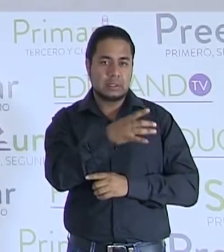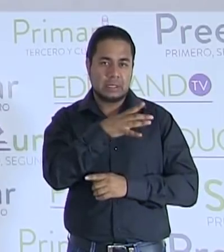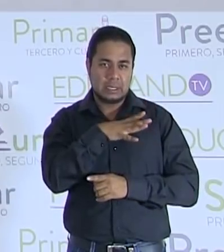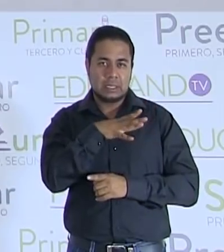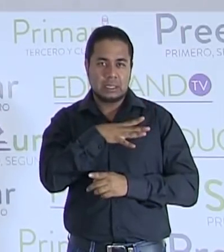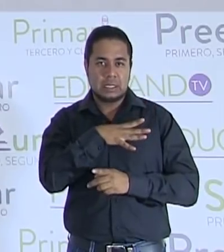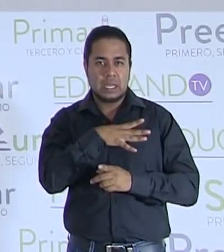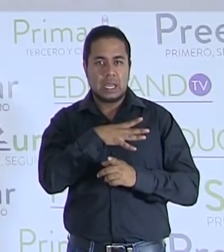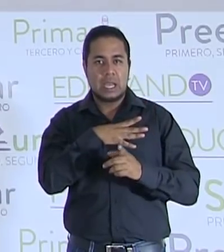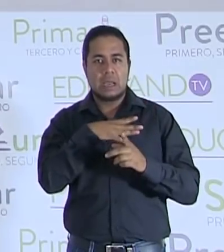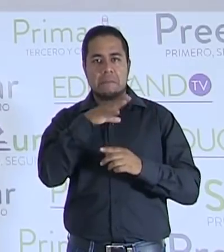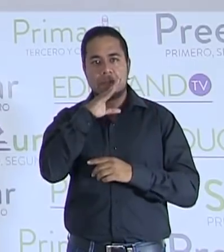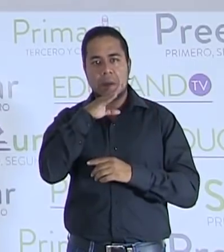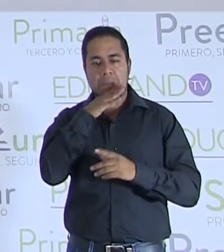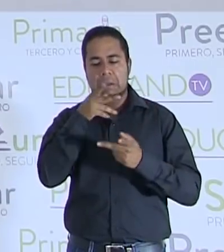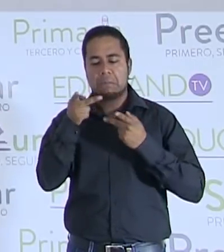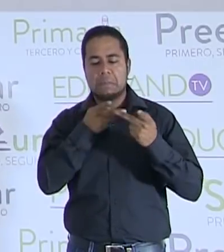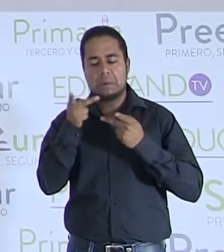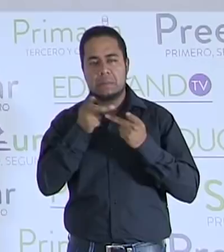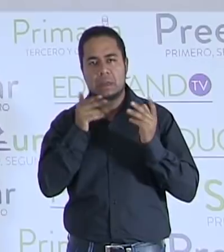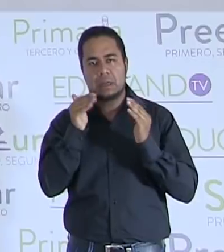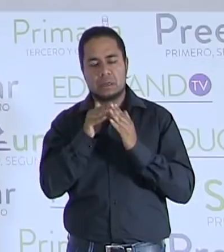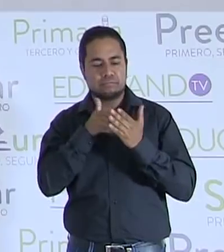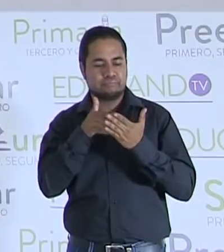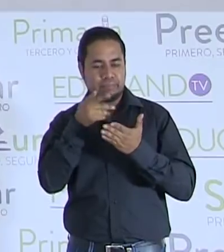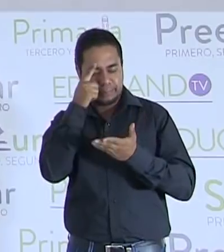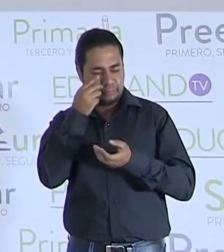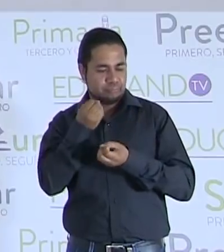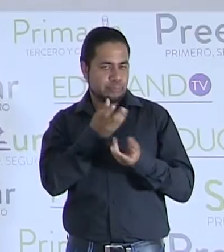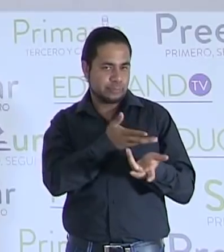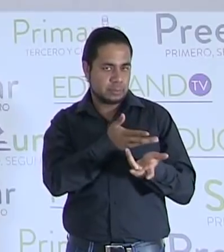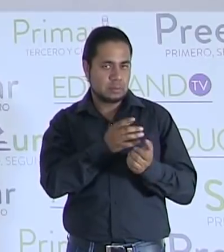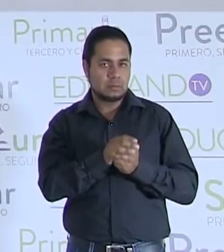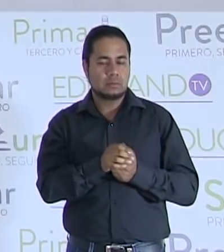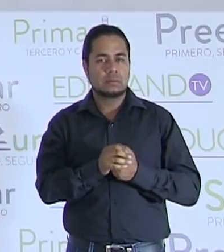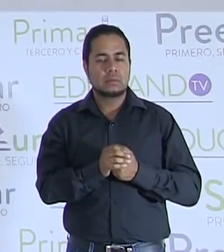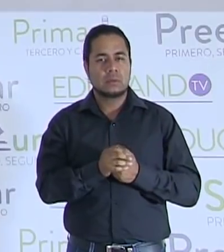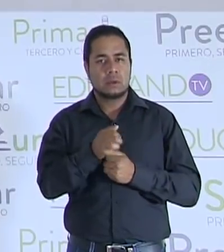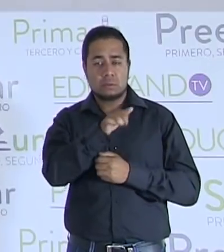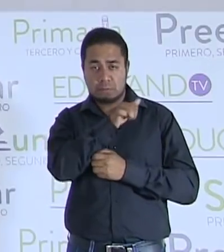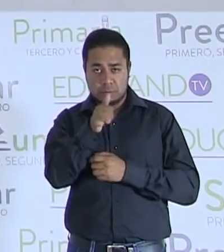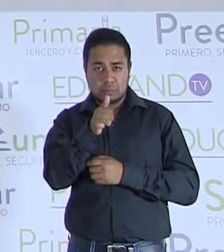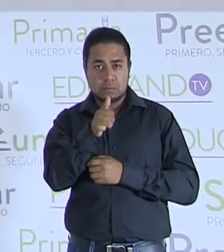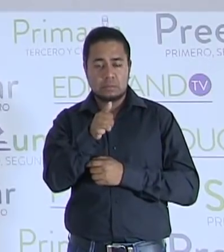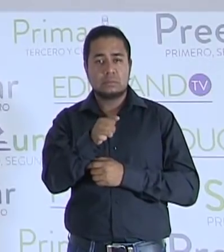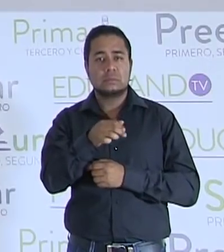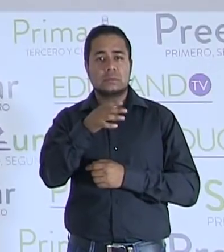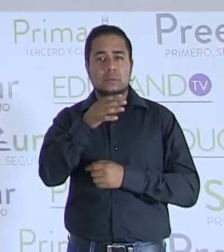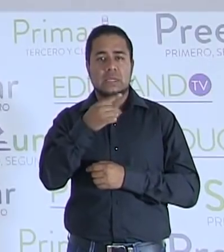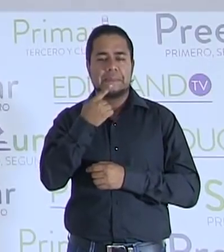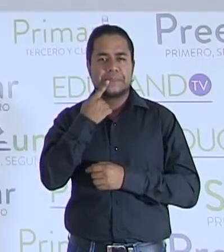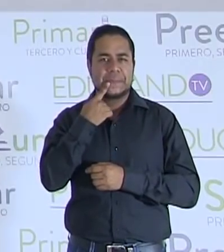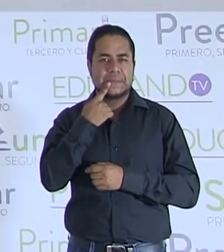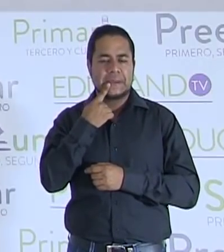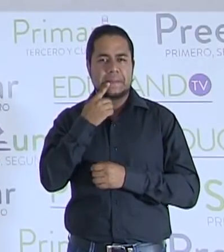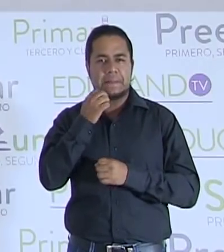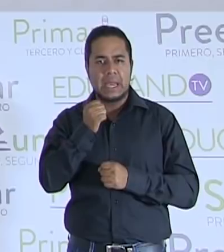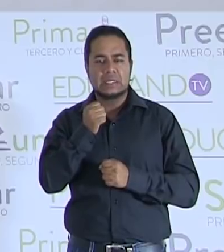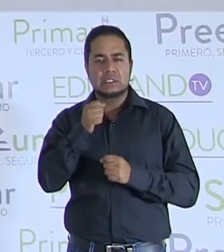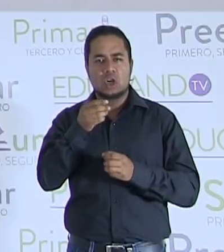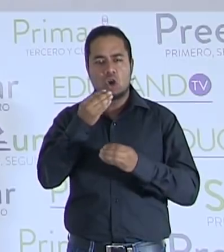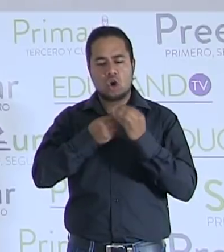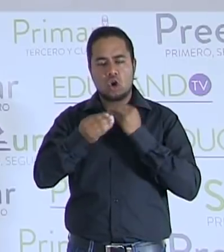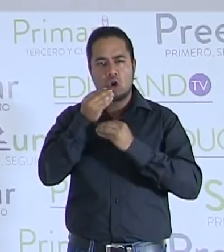más prepara tu mamá para comer. Y el que tiene más saliva come más